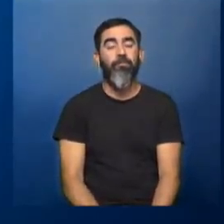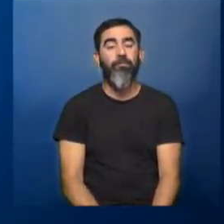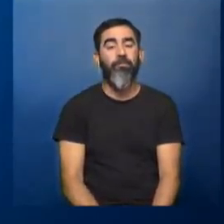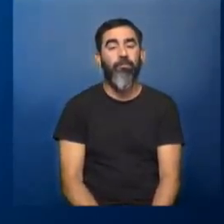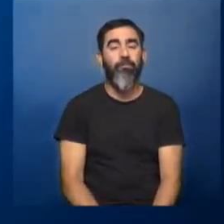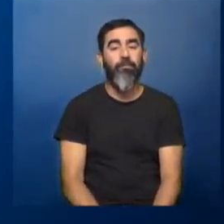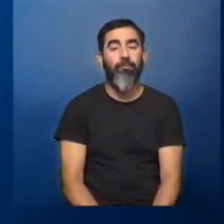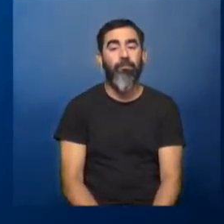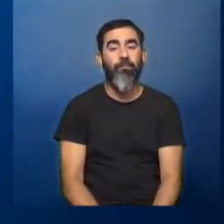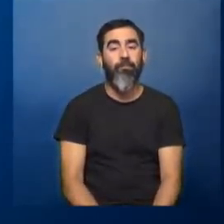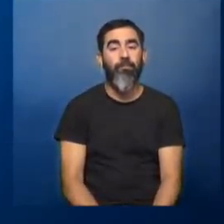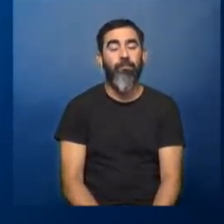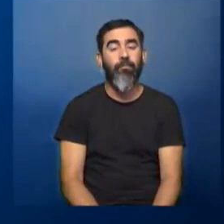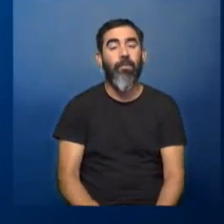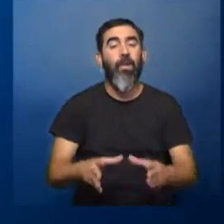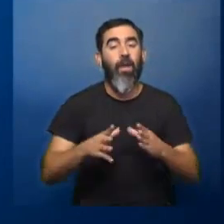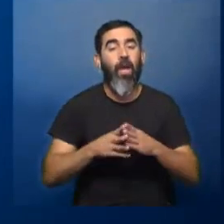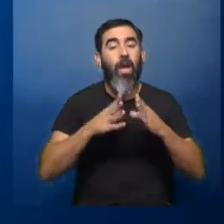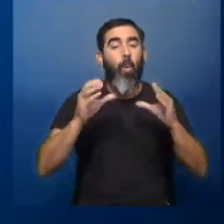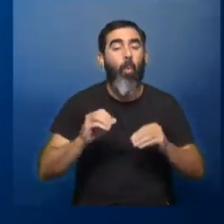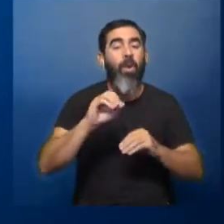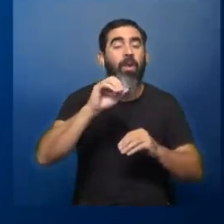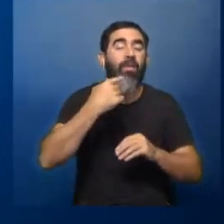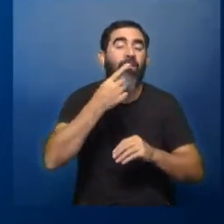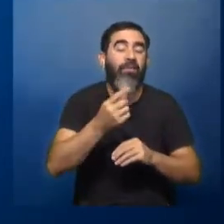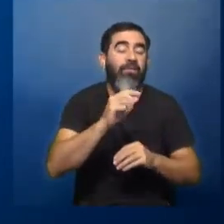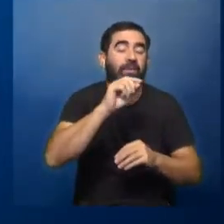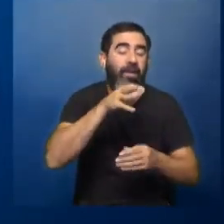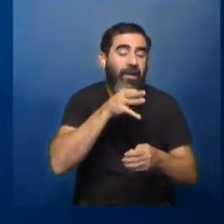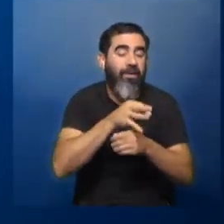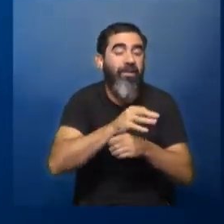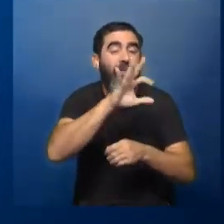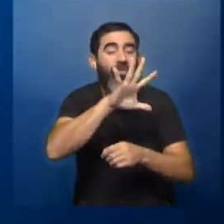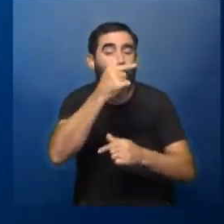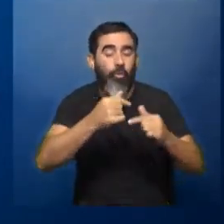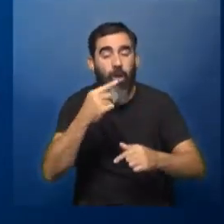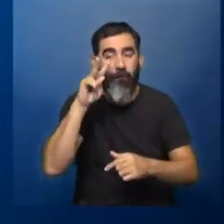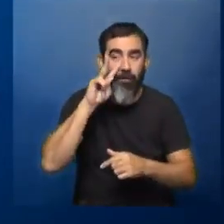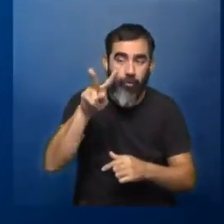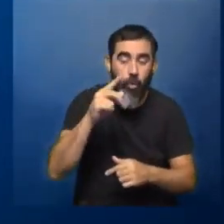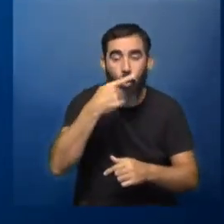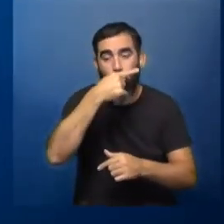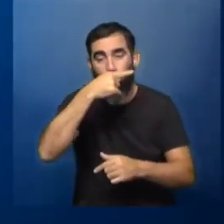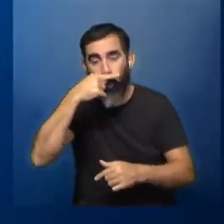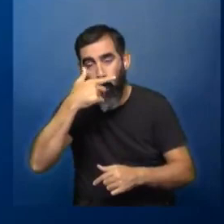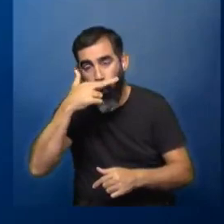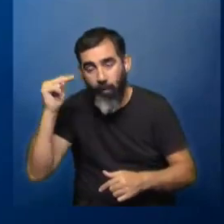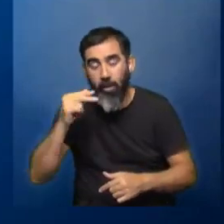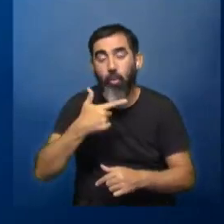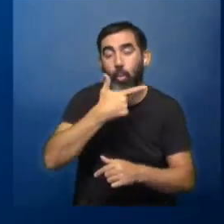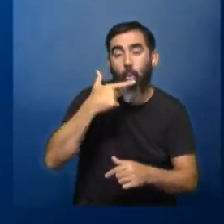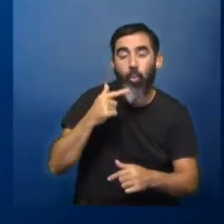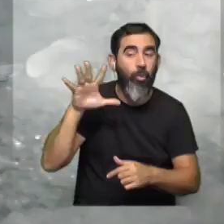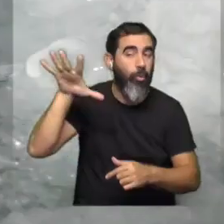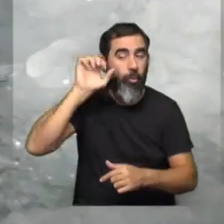En la escuela siempre se habla de esos 5 sentidos, ¿no? Que son visión, olfato, gusto, audición y